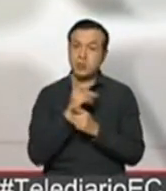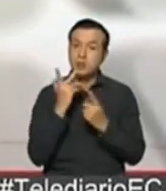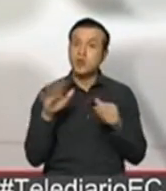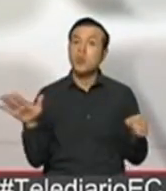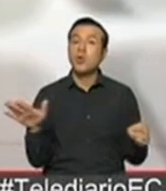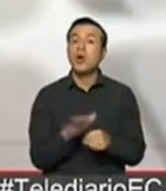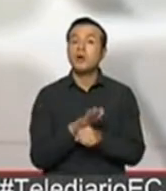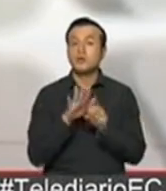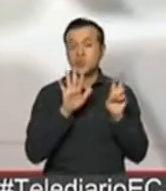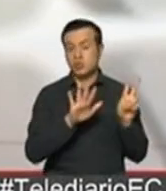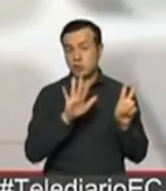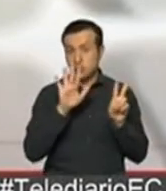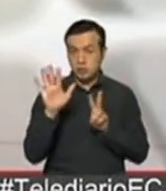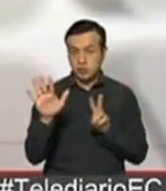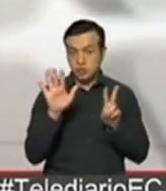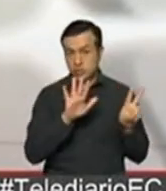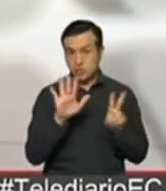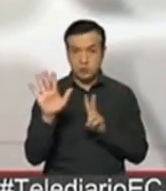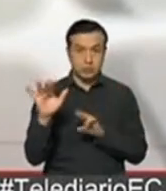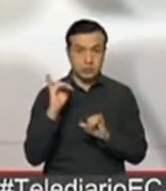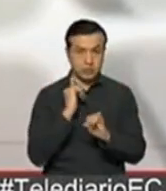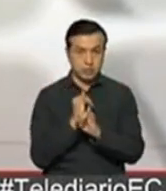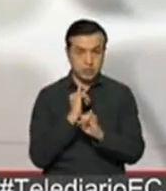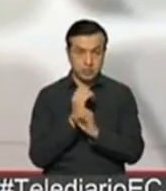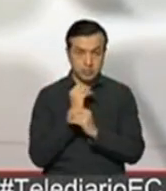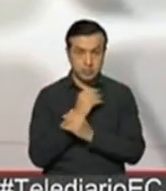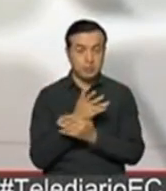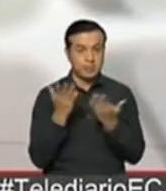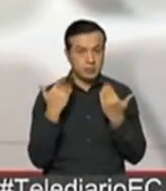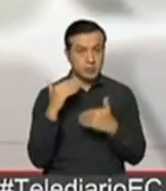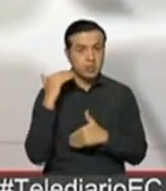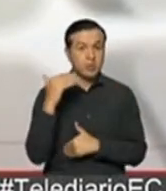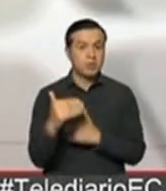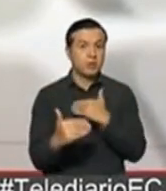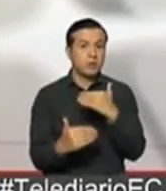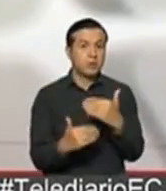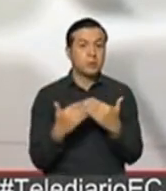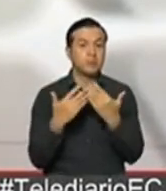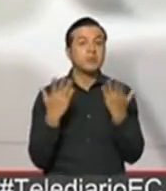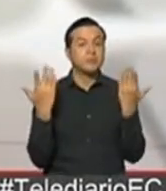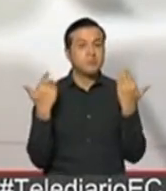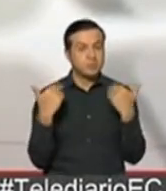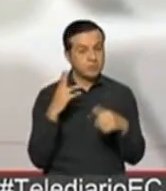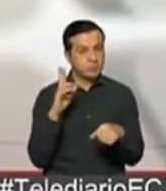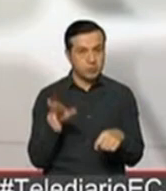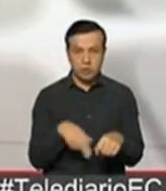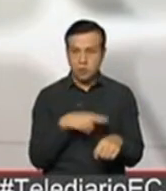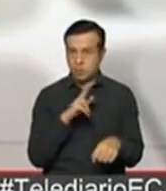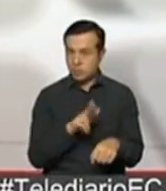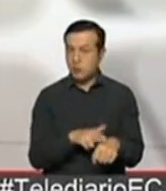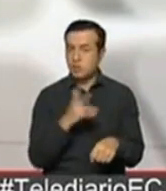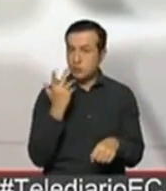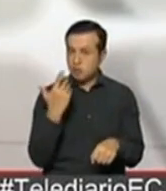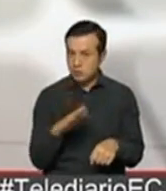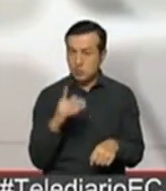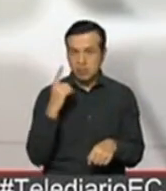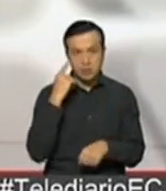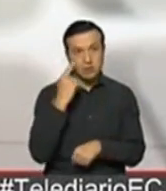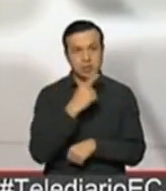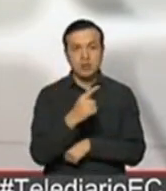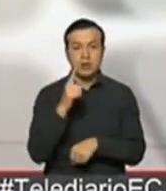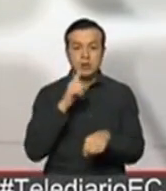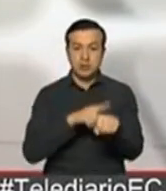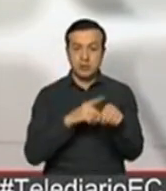77 instituciones el proceso se ha desarrollado con normalidad incluía un un